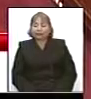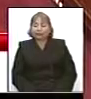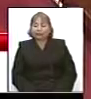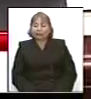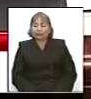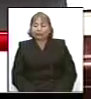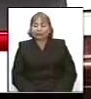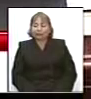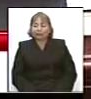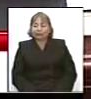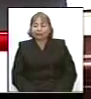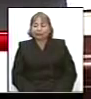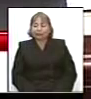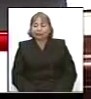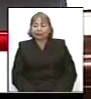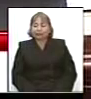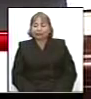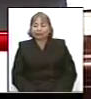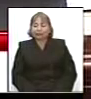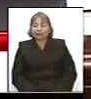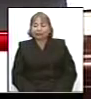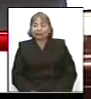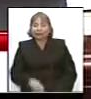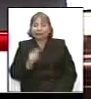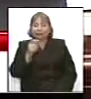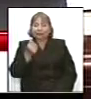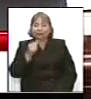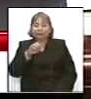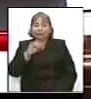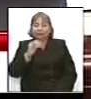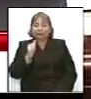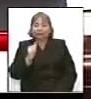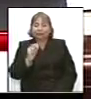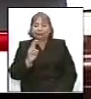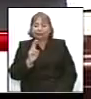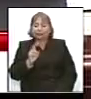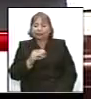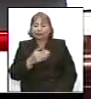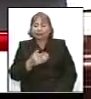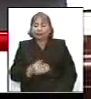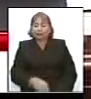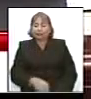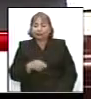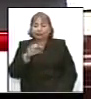Espinosa, verde. Tapia, verde. Pacori, verde.